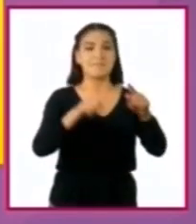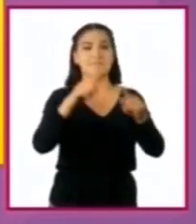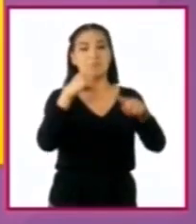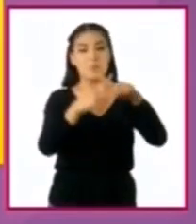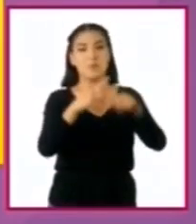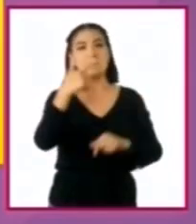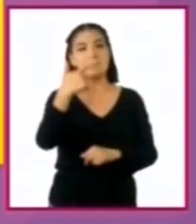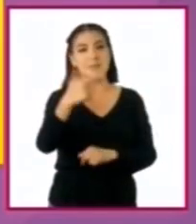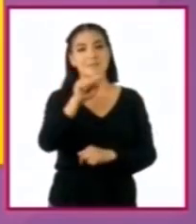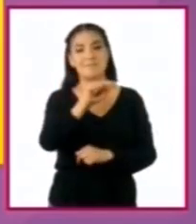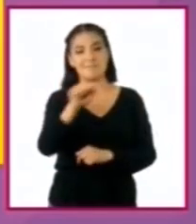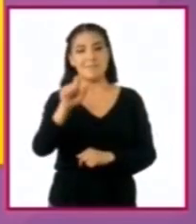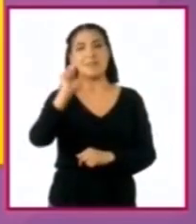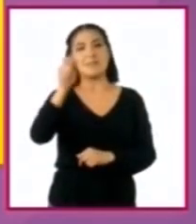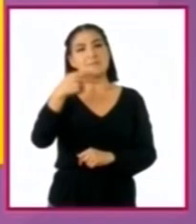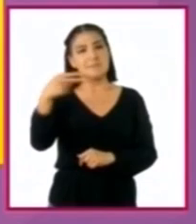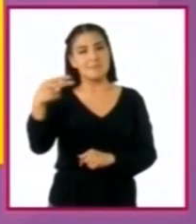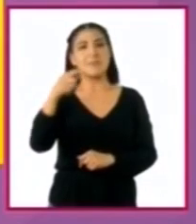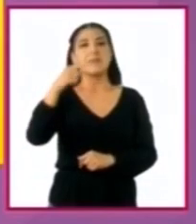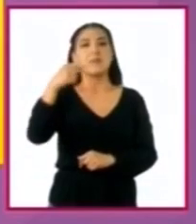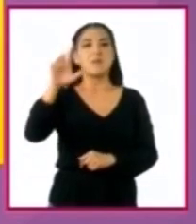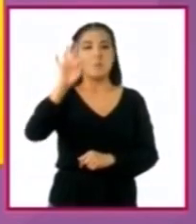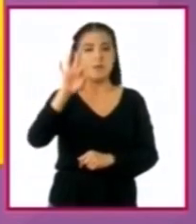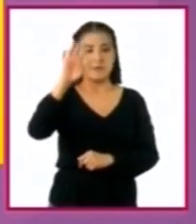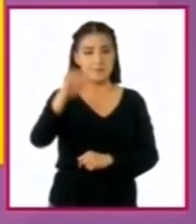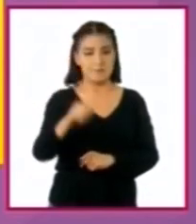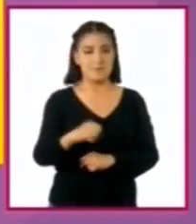7 negativo es igual a menos 49.